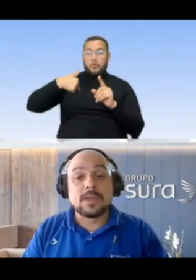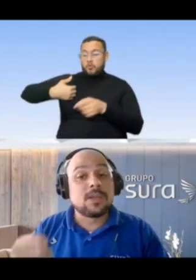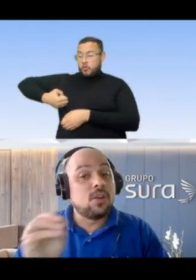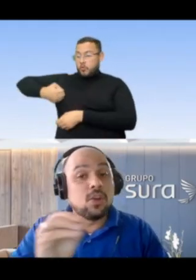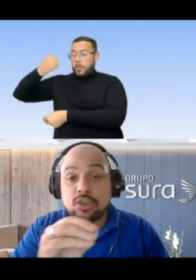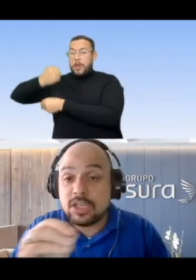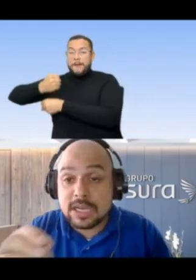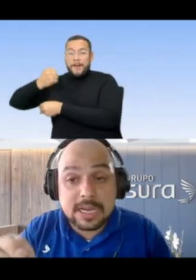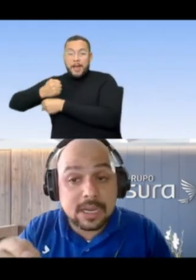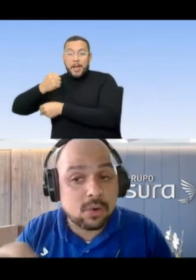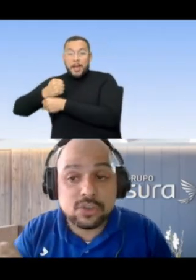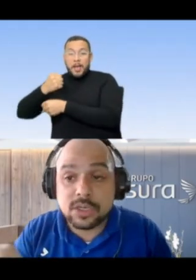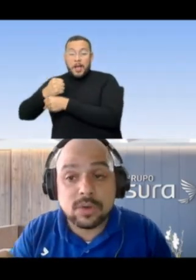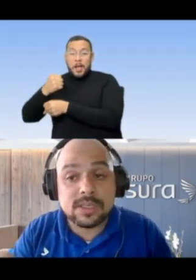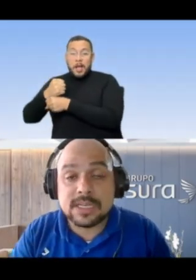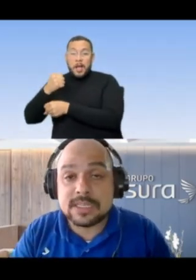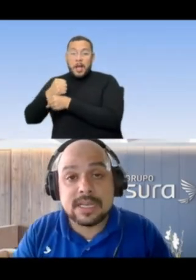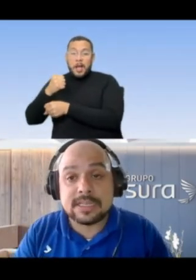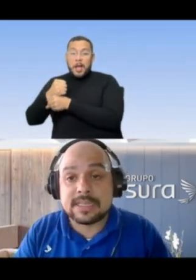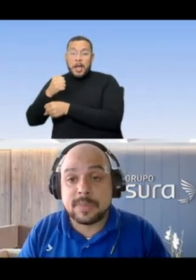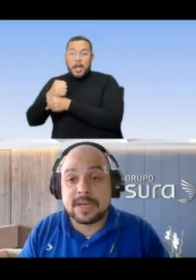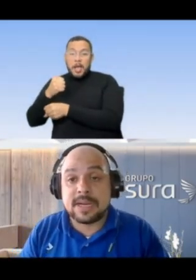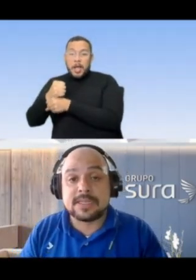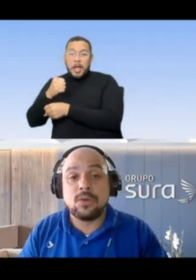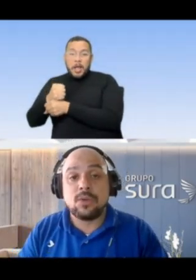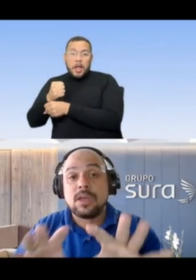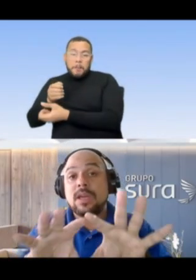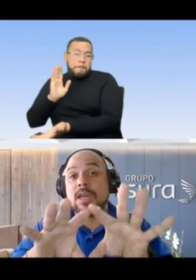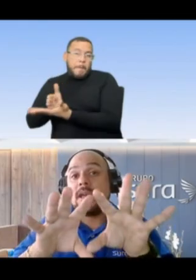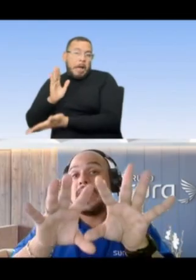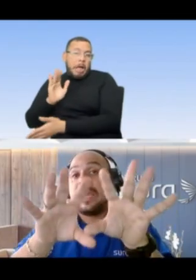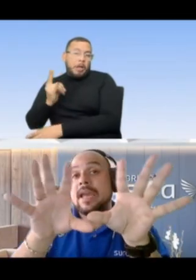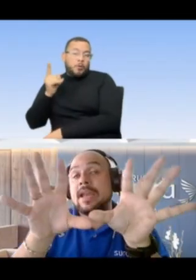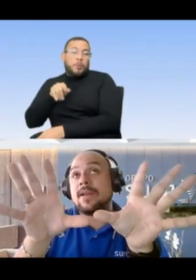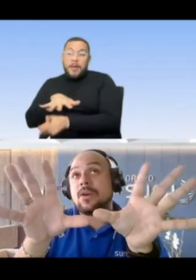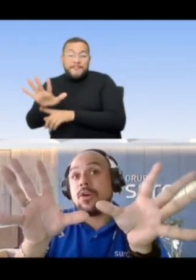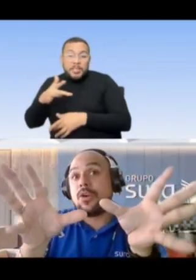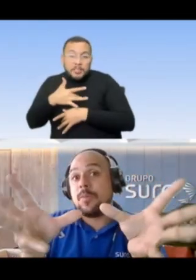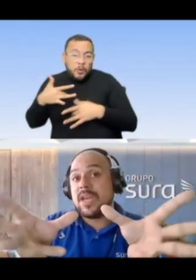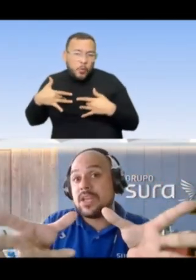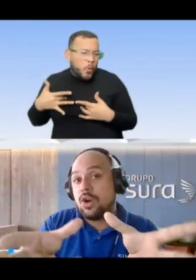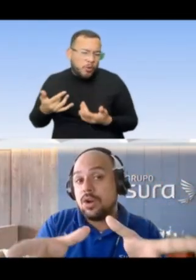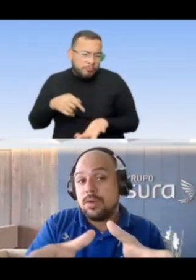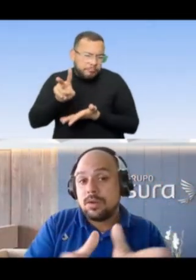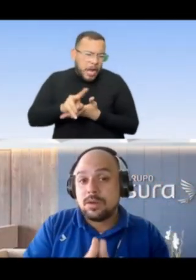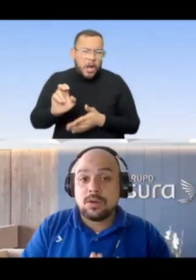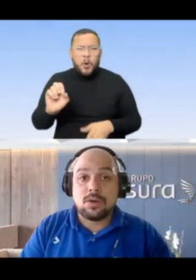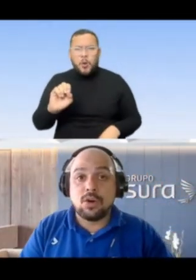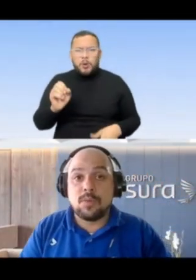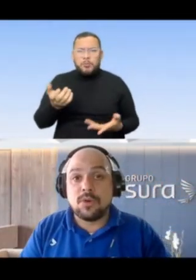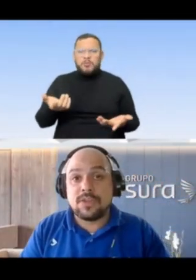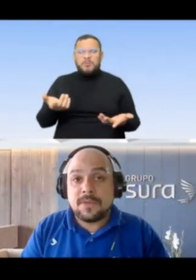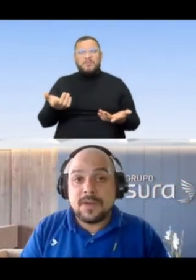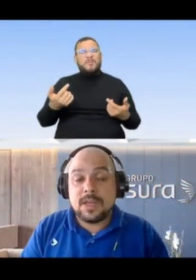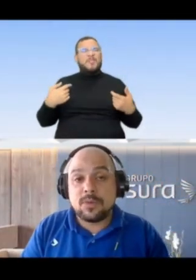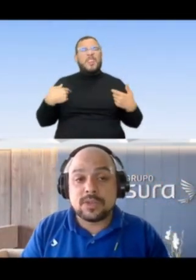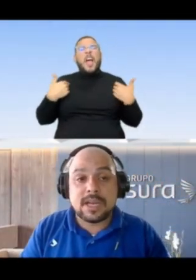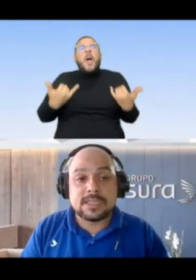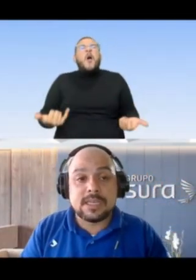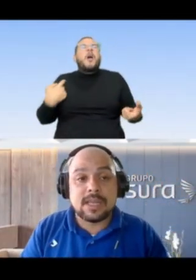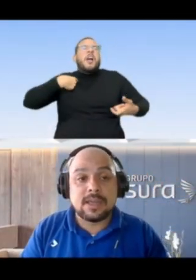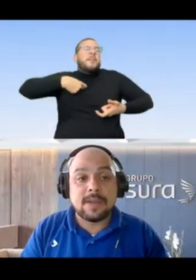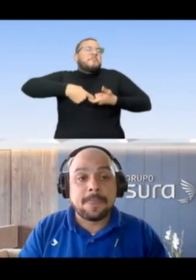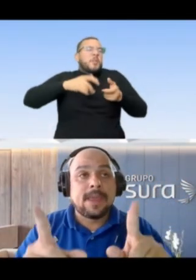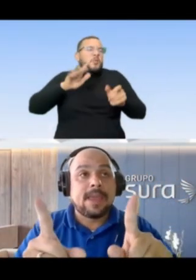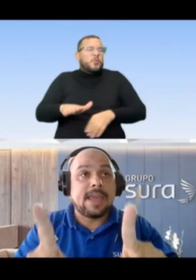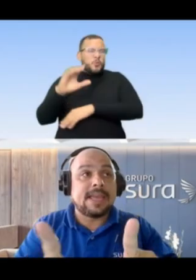trabajo. No tiene consecuencias directas para la salud. En colombiañol, ¿cómo definimos